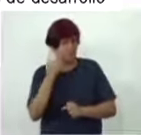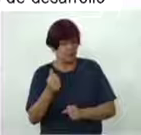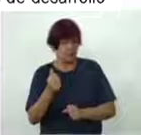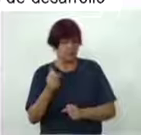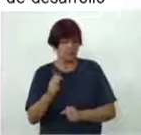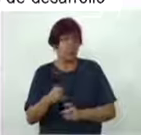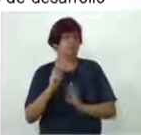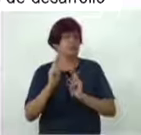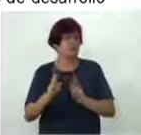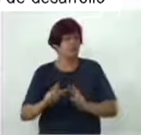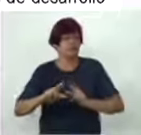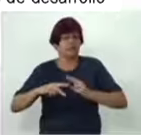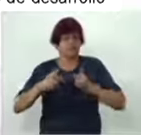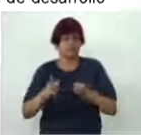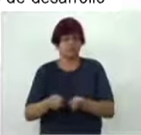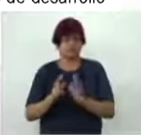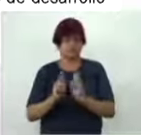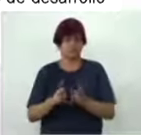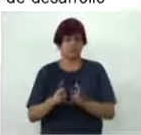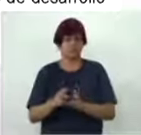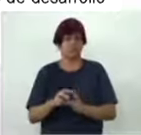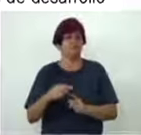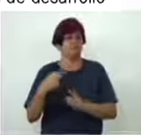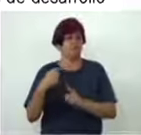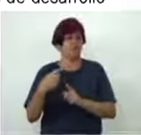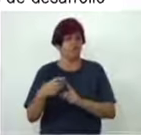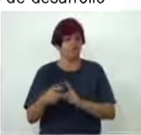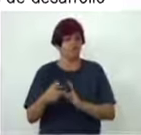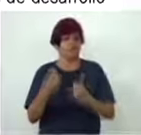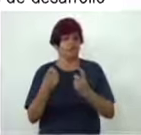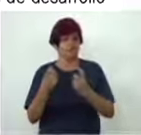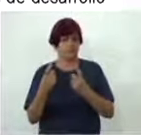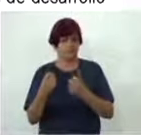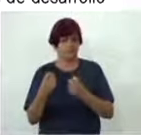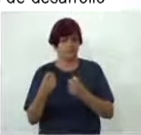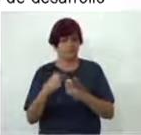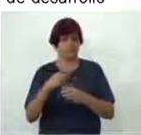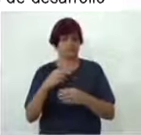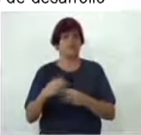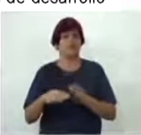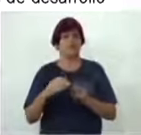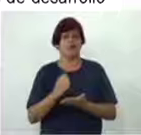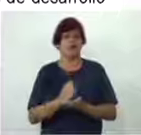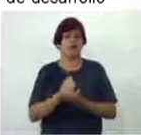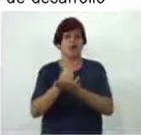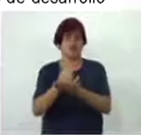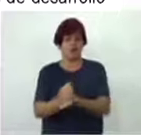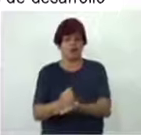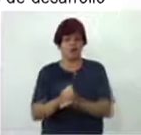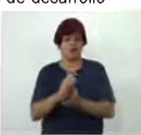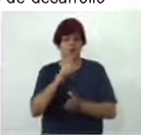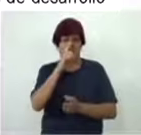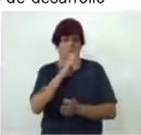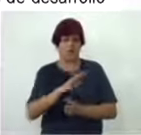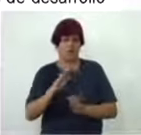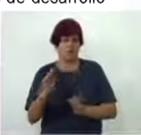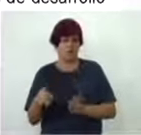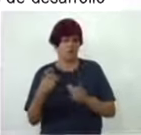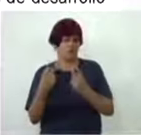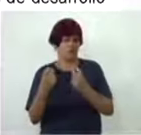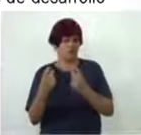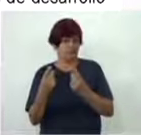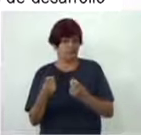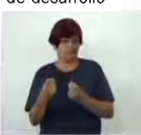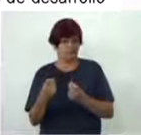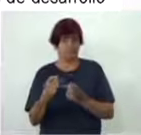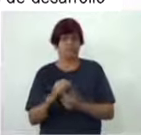la reorientación en los casos que sea necesario. Es el momento de aplicar los niveles de ayuda en correspondencia con las necesidades de los niños